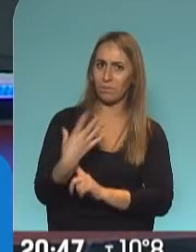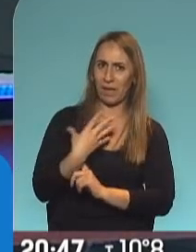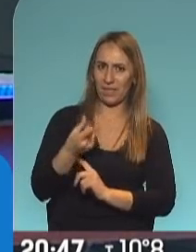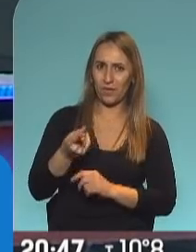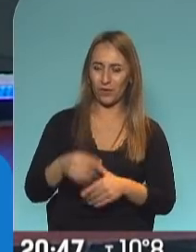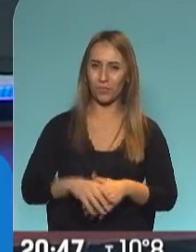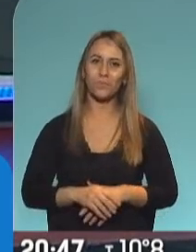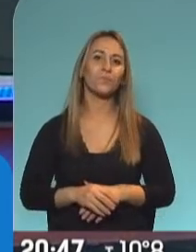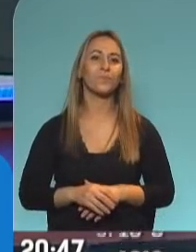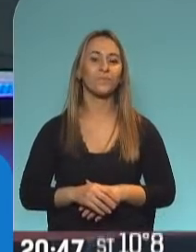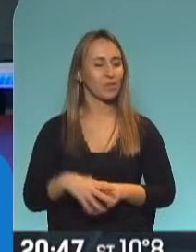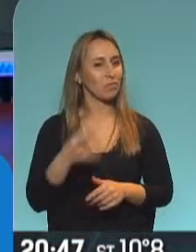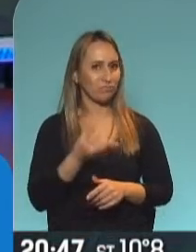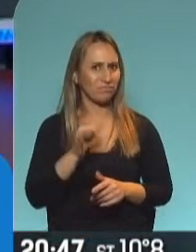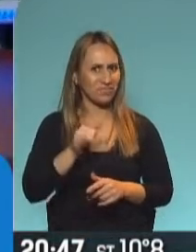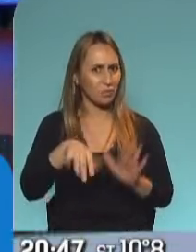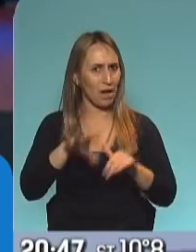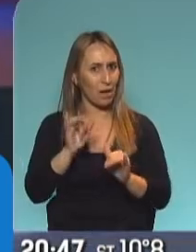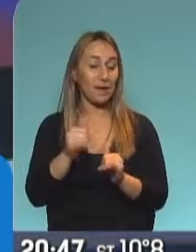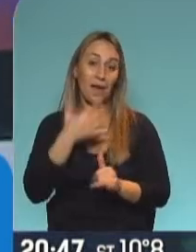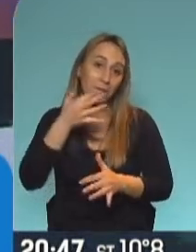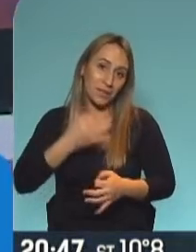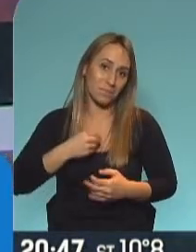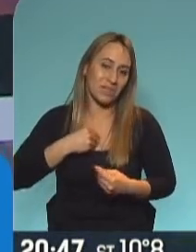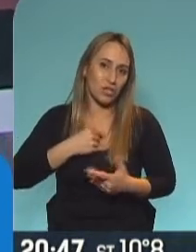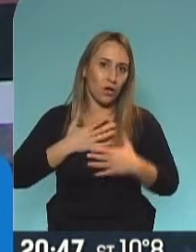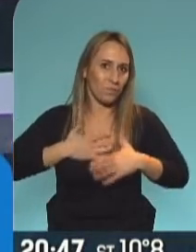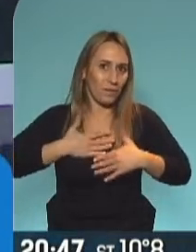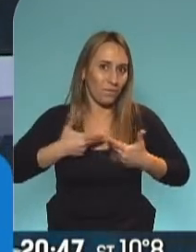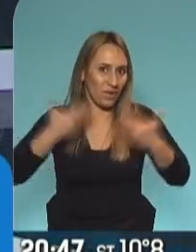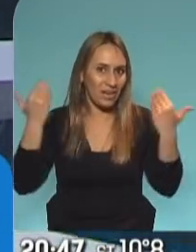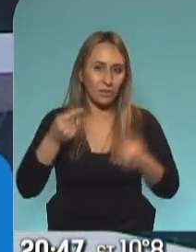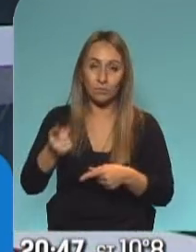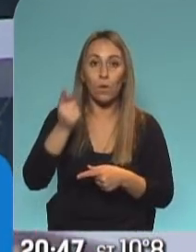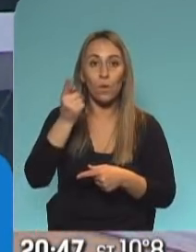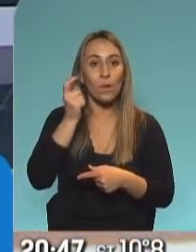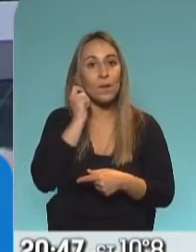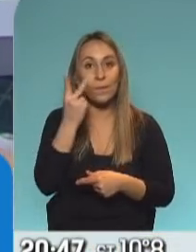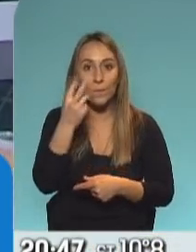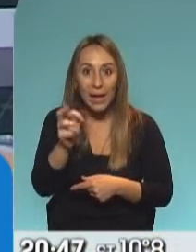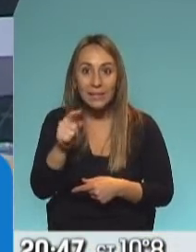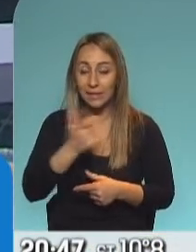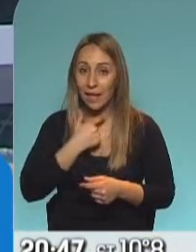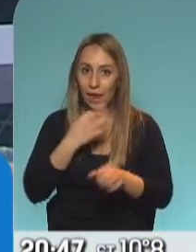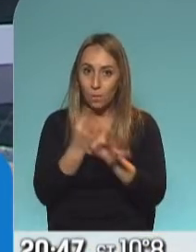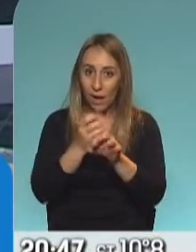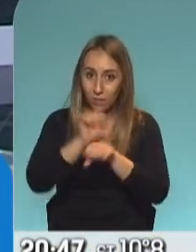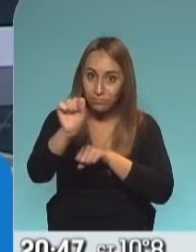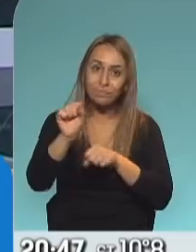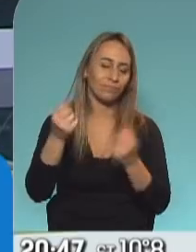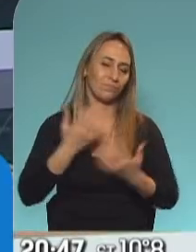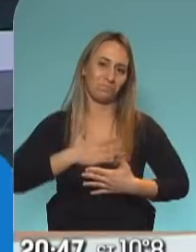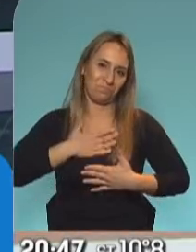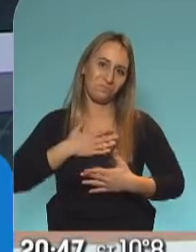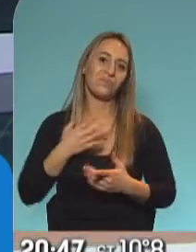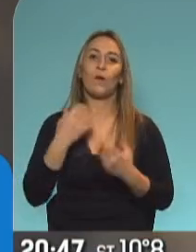canal de preguntas. Sí. Y la verdad que es una alegría que tenga 20 años y quiera terminar la escuela, claro que así que está buenísimo que gestione